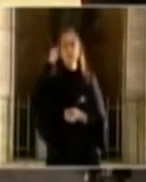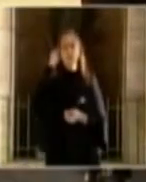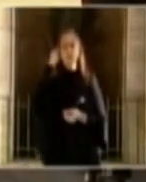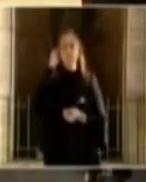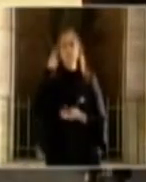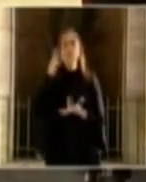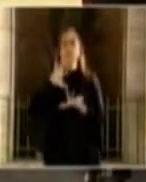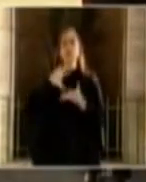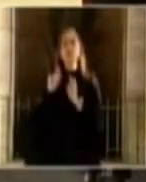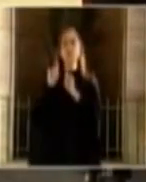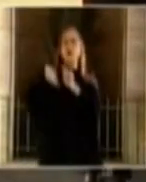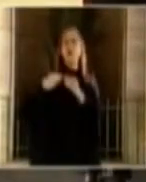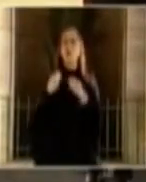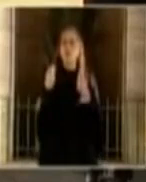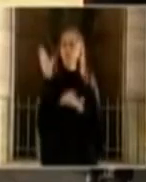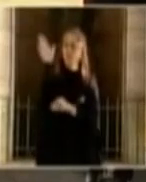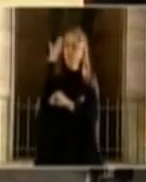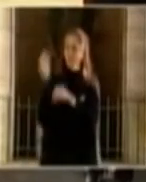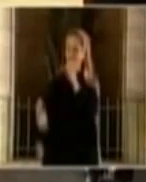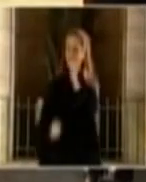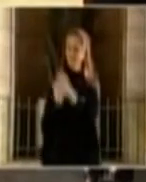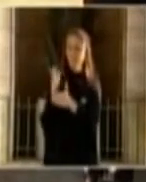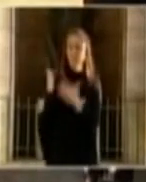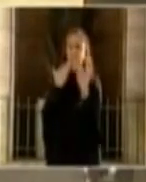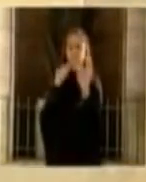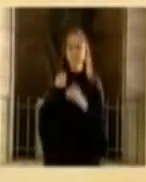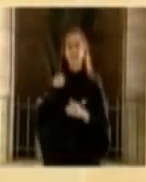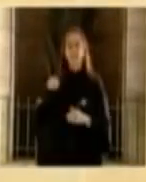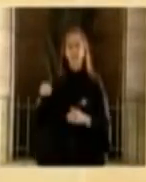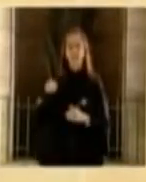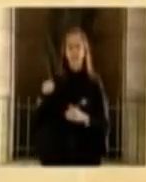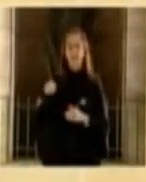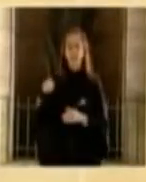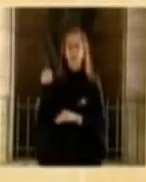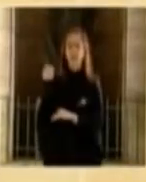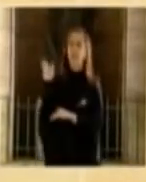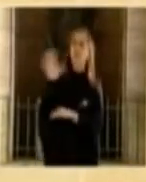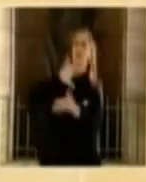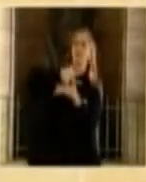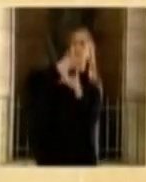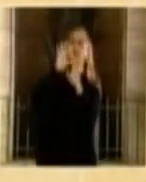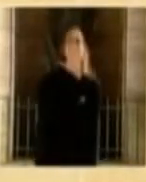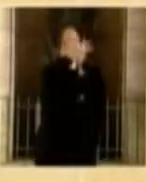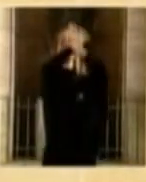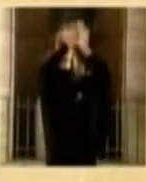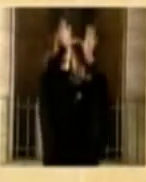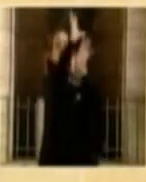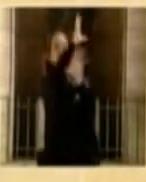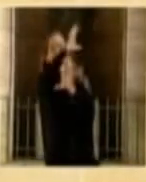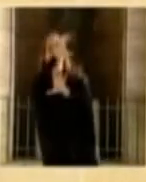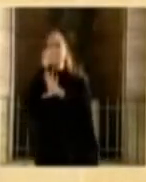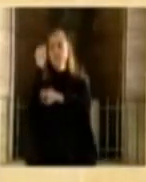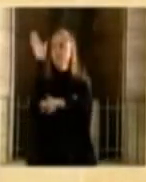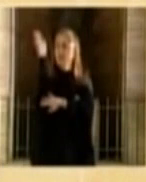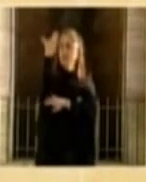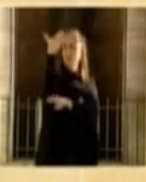bandera y nos la regaló a todos. Aquel pedacito de cielo que